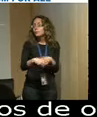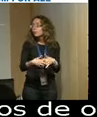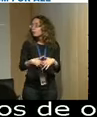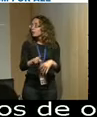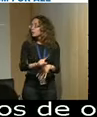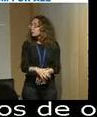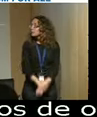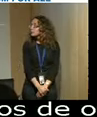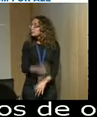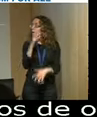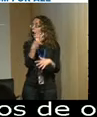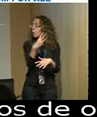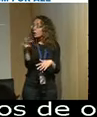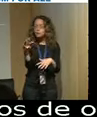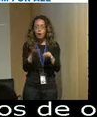Pues no, ahora me paso 40.